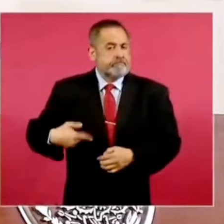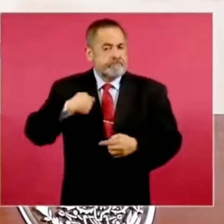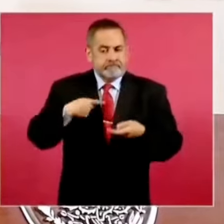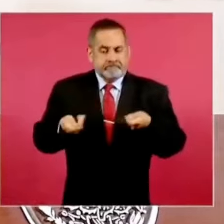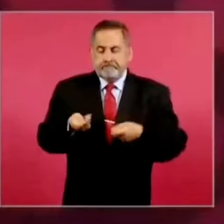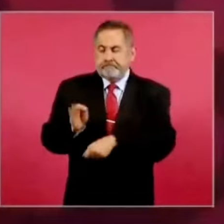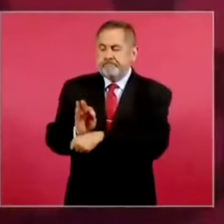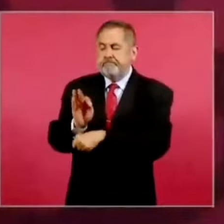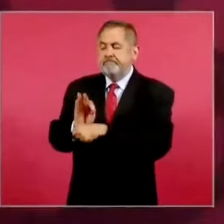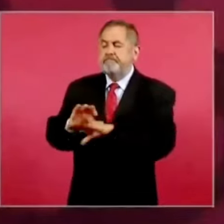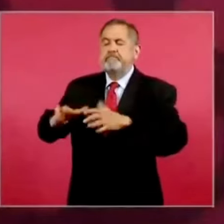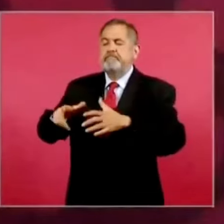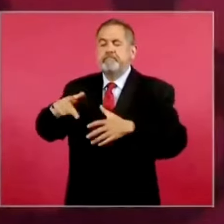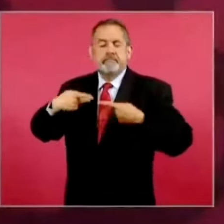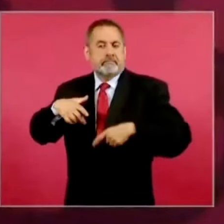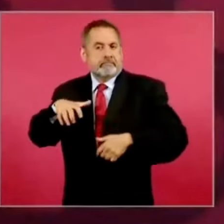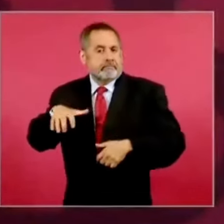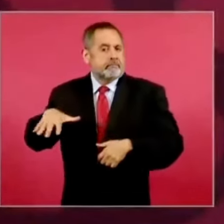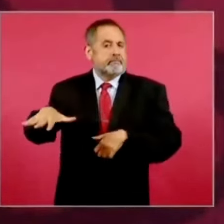defender